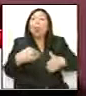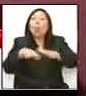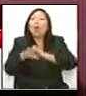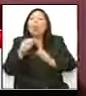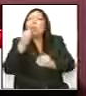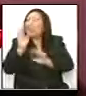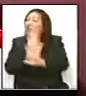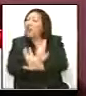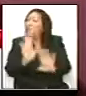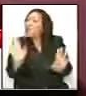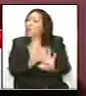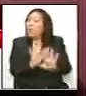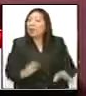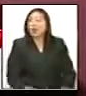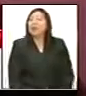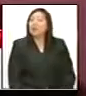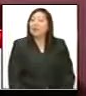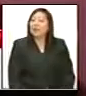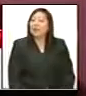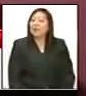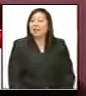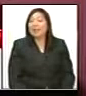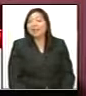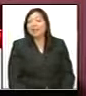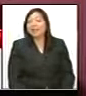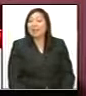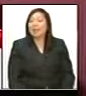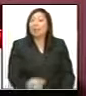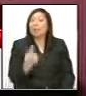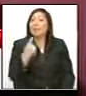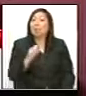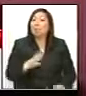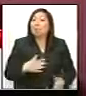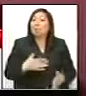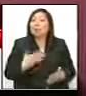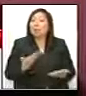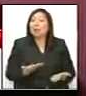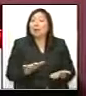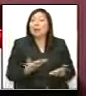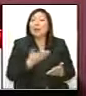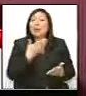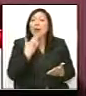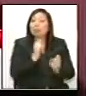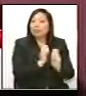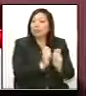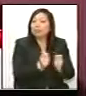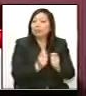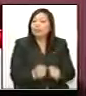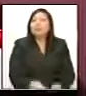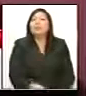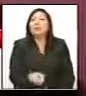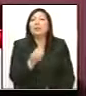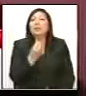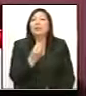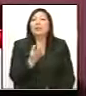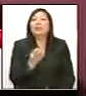almacenaje, y recursos sobre todo, ¿no? Para poder estar en la mejor distribución de los